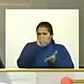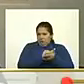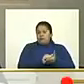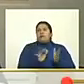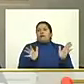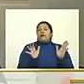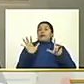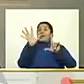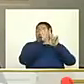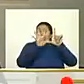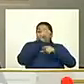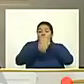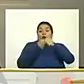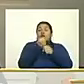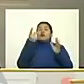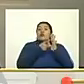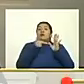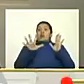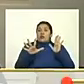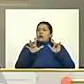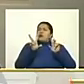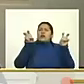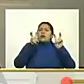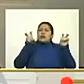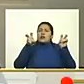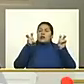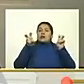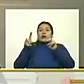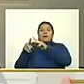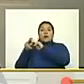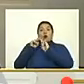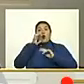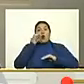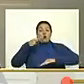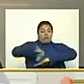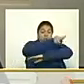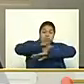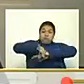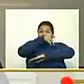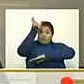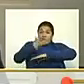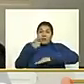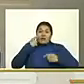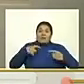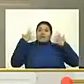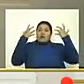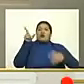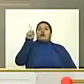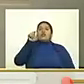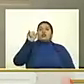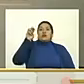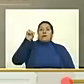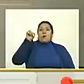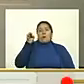Pero el video es 2005 y un préstamo del arquitecto muy famoso de Colombia, Simón Vélez.